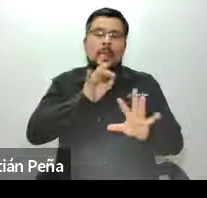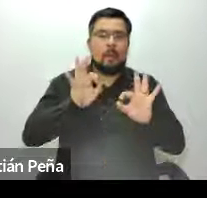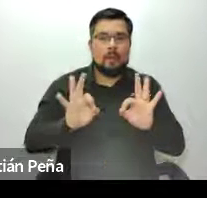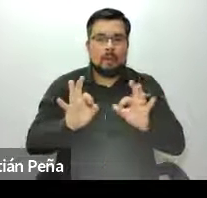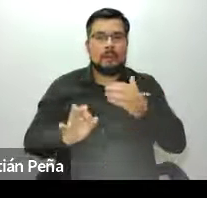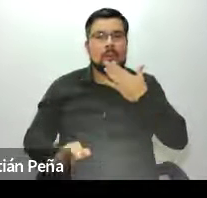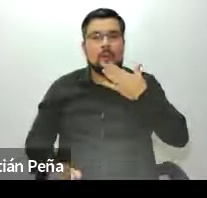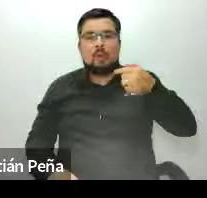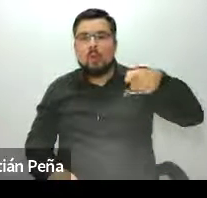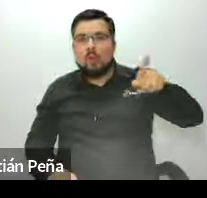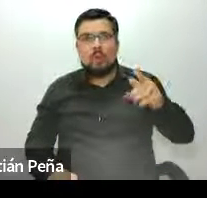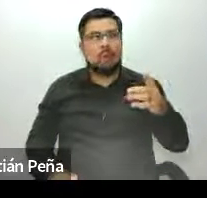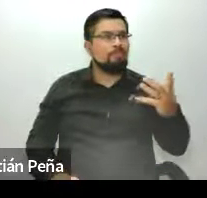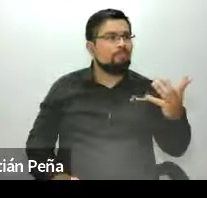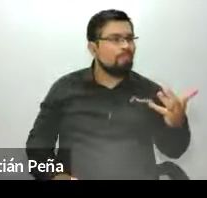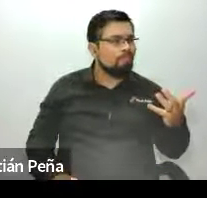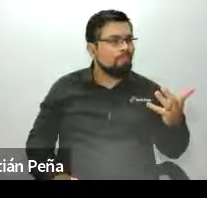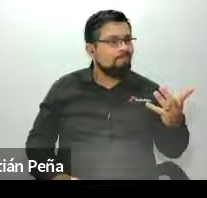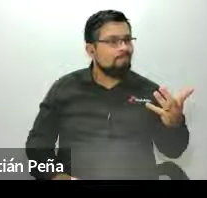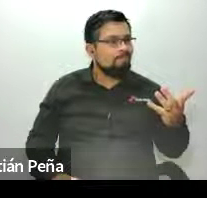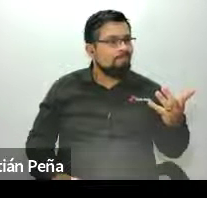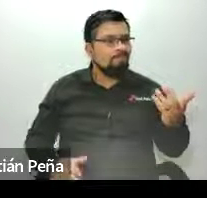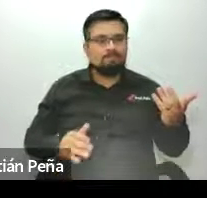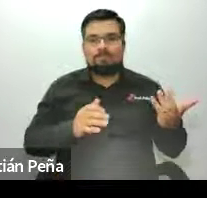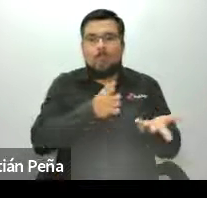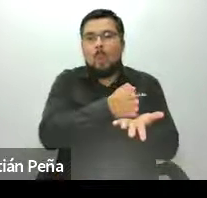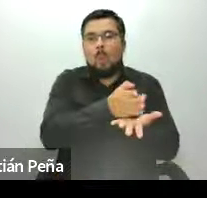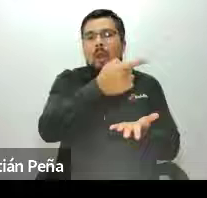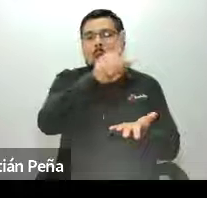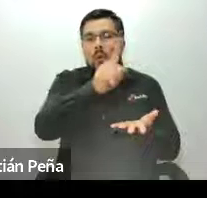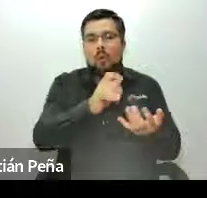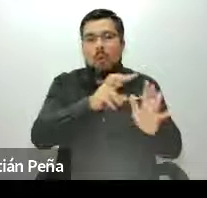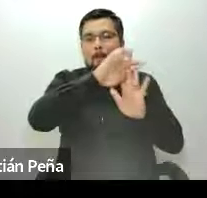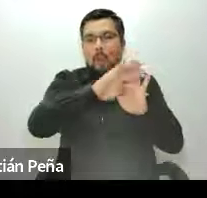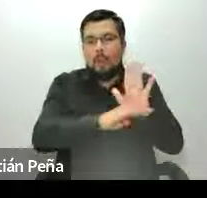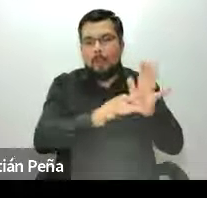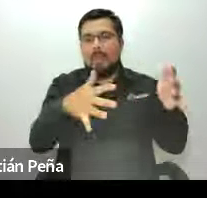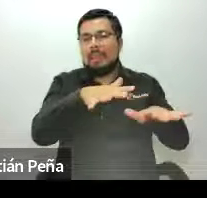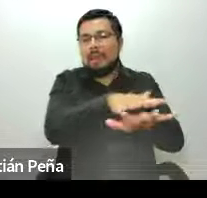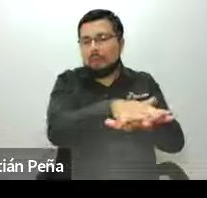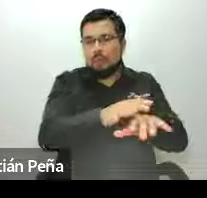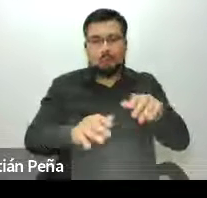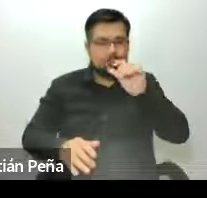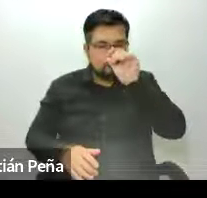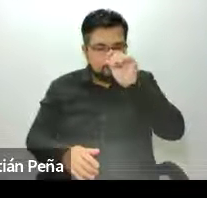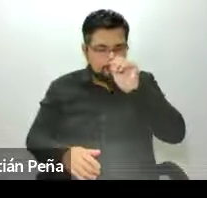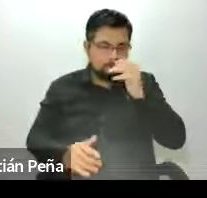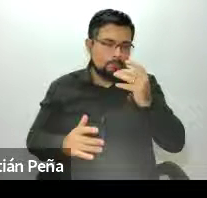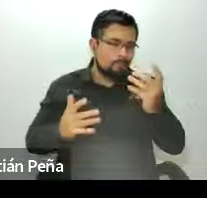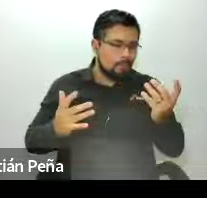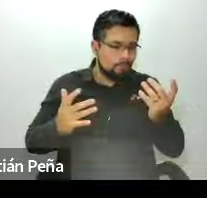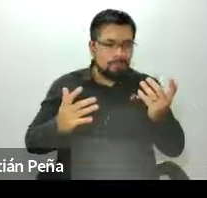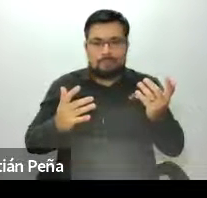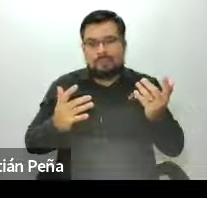algunas más o menos en programa de integración. Em, y claro, sabemos, ¿no es cierto?, que en general las